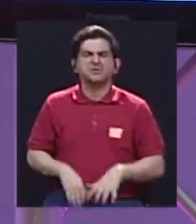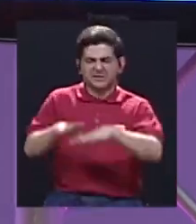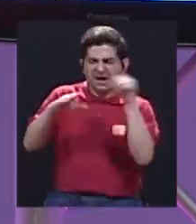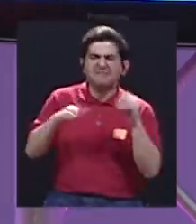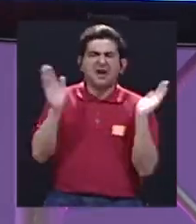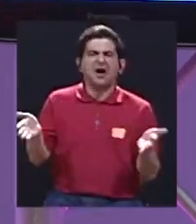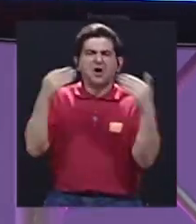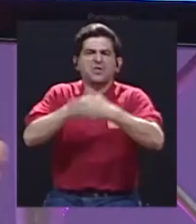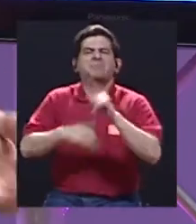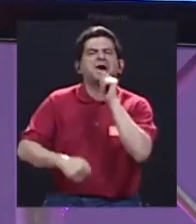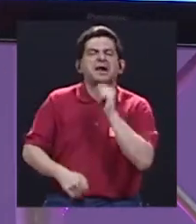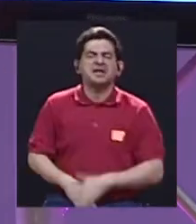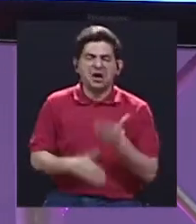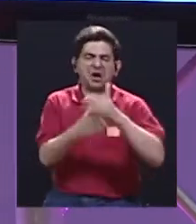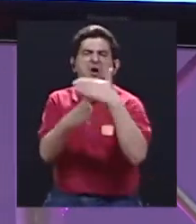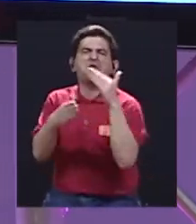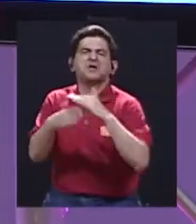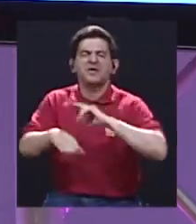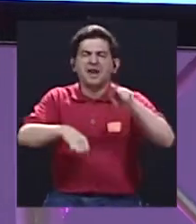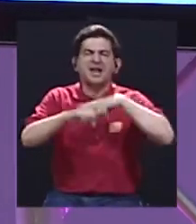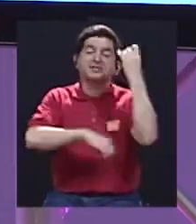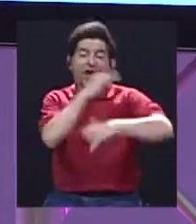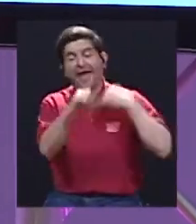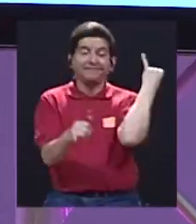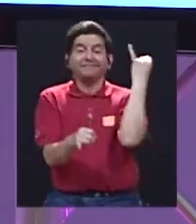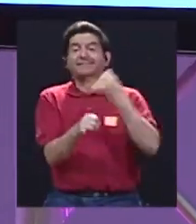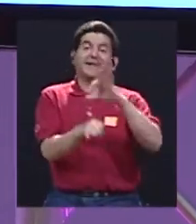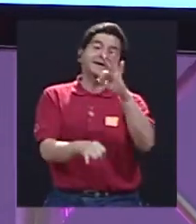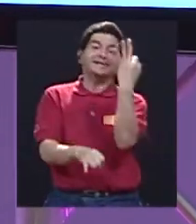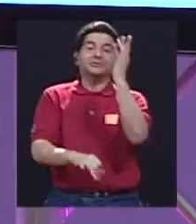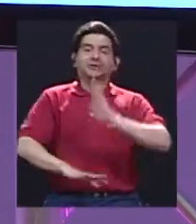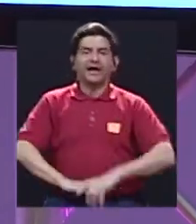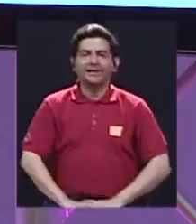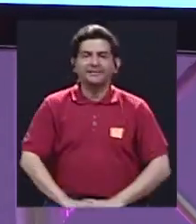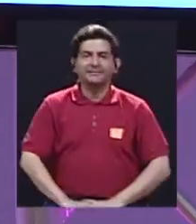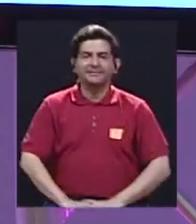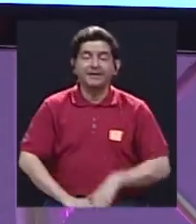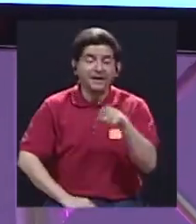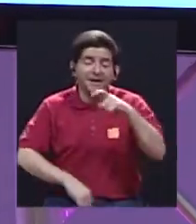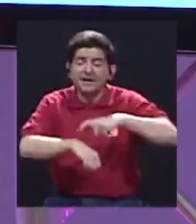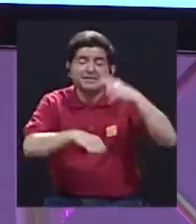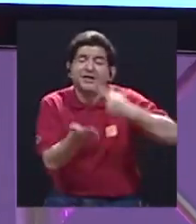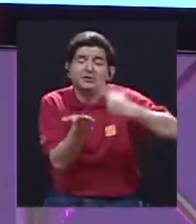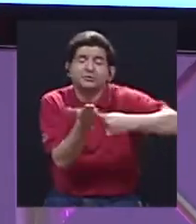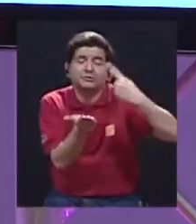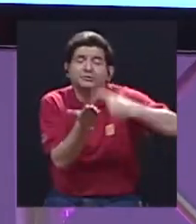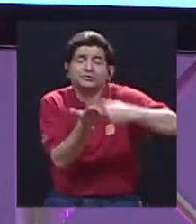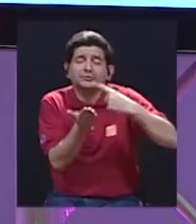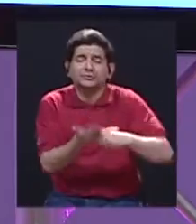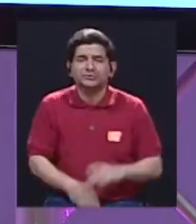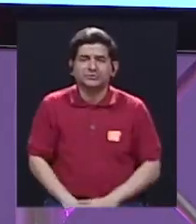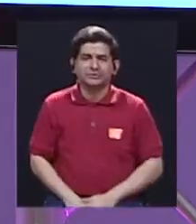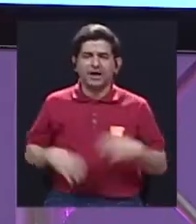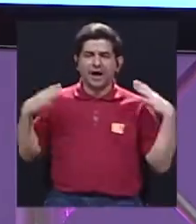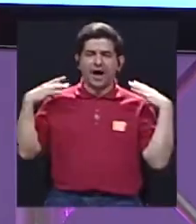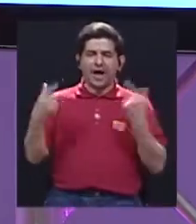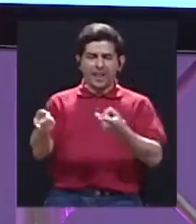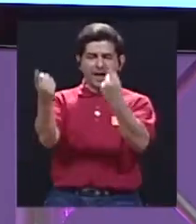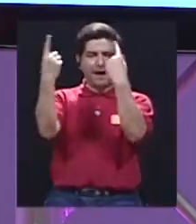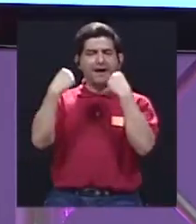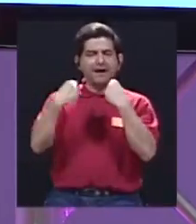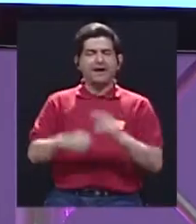quien de empacar las que quien de distribuirlas nacional e internacionalmente y estaban en esa discusión cuando bajo el ángel del cielo